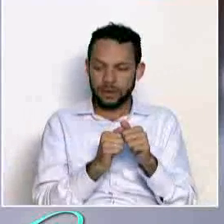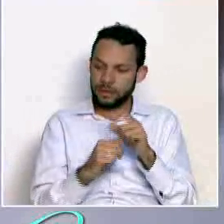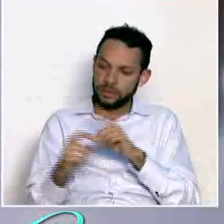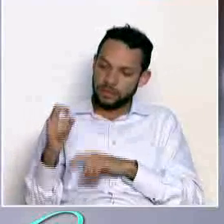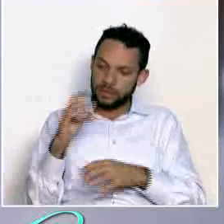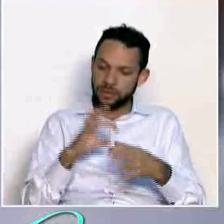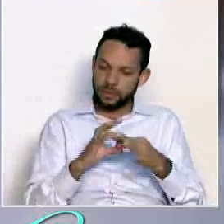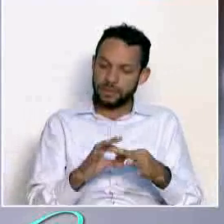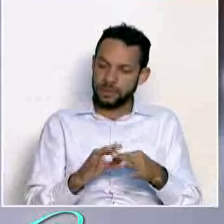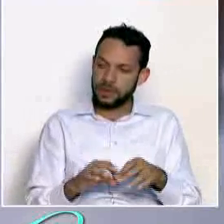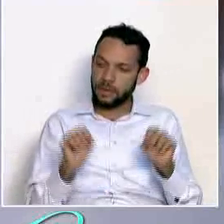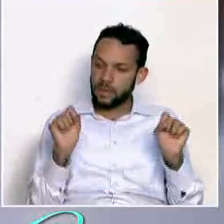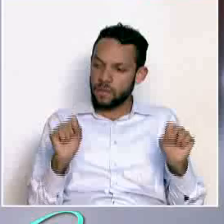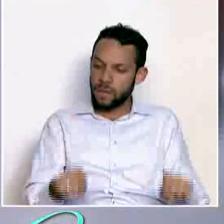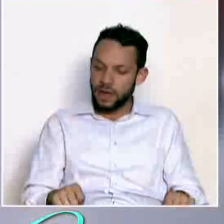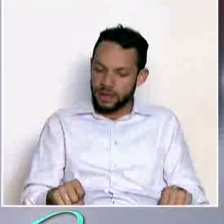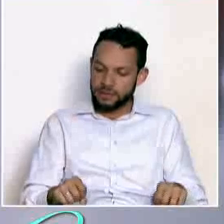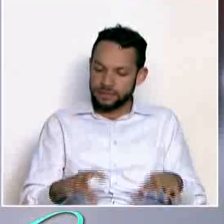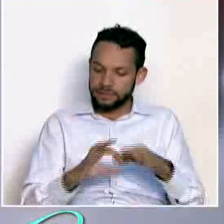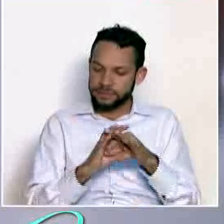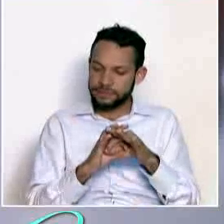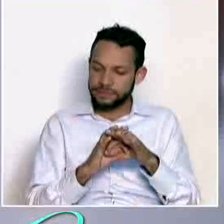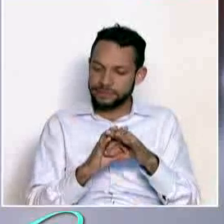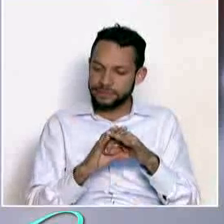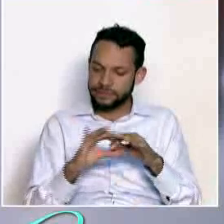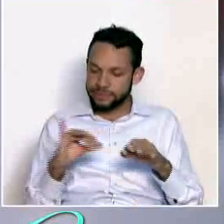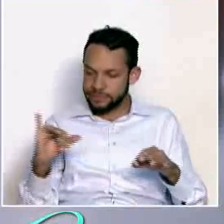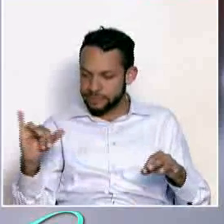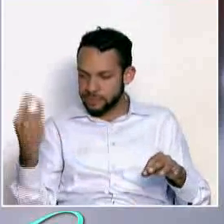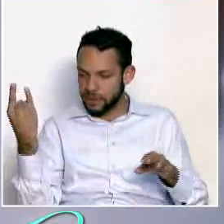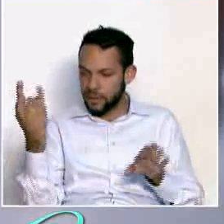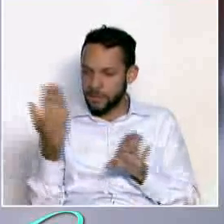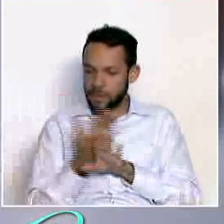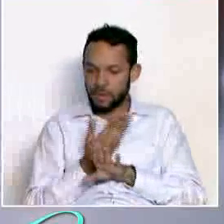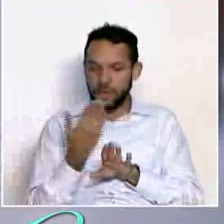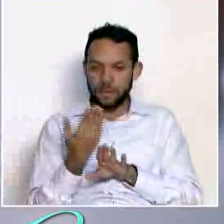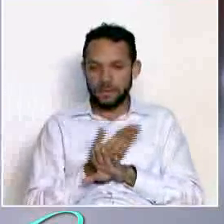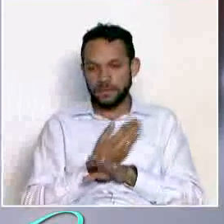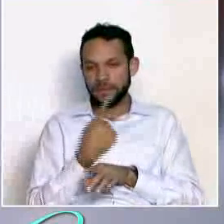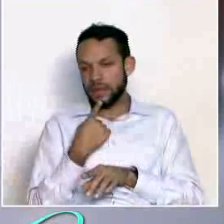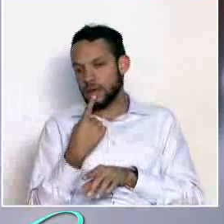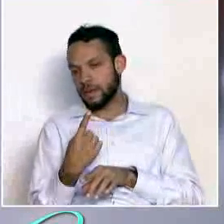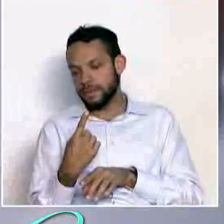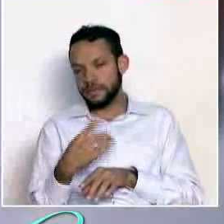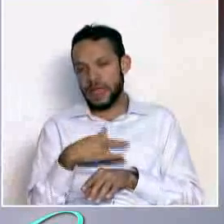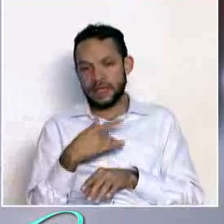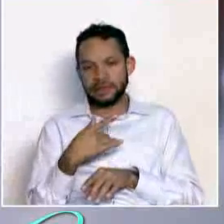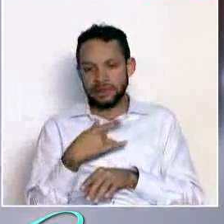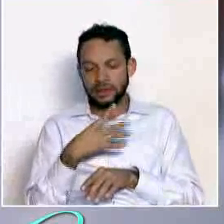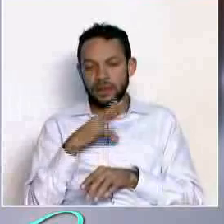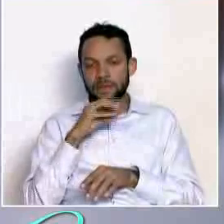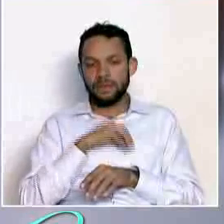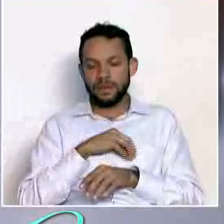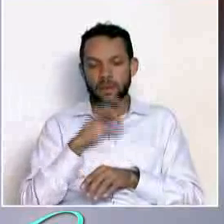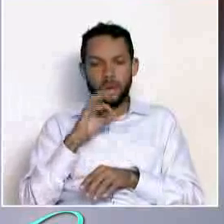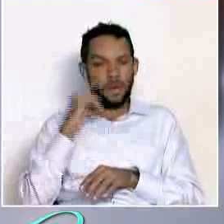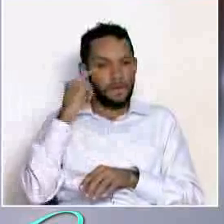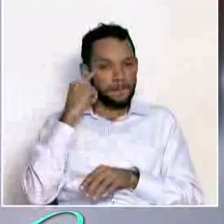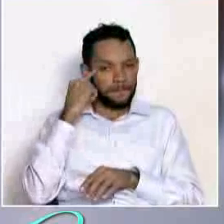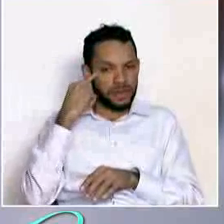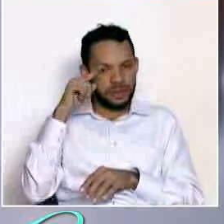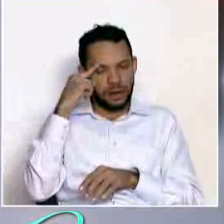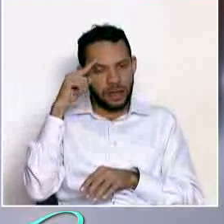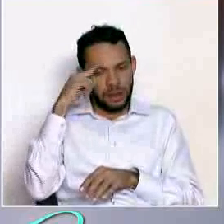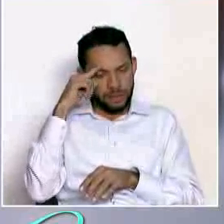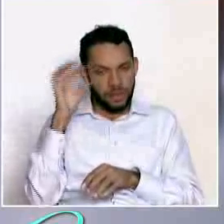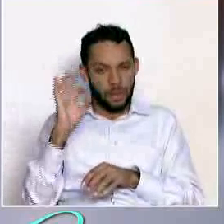permite darnos cuenta de que a veces hay problemas de conducta, de comportamiento,